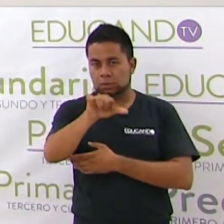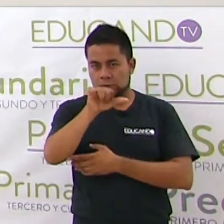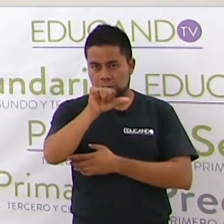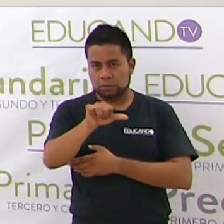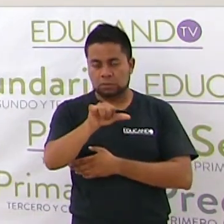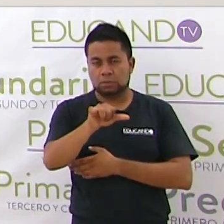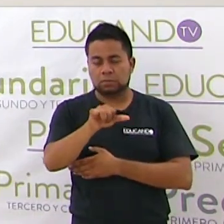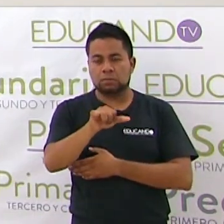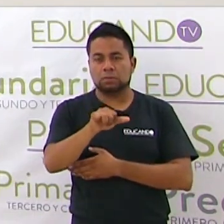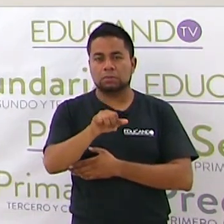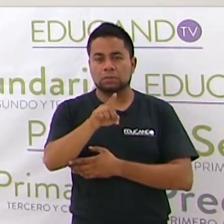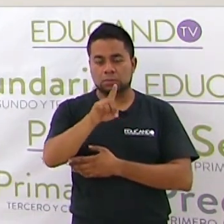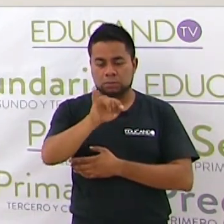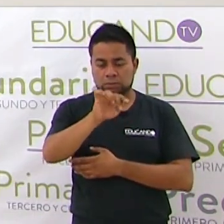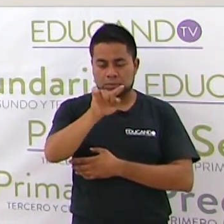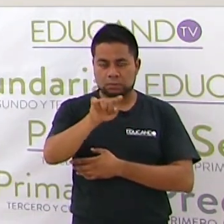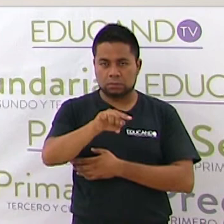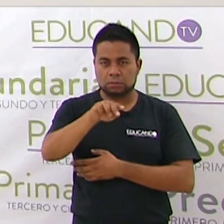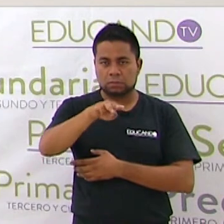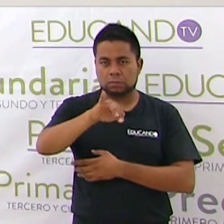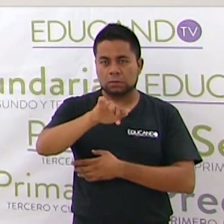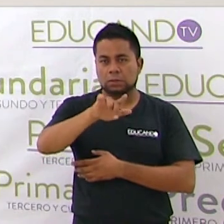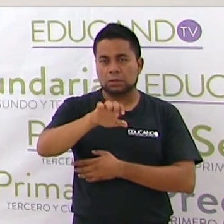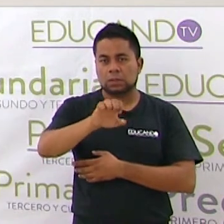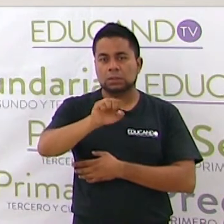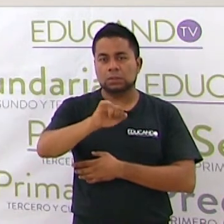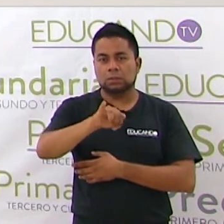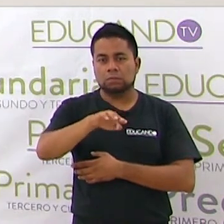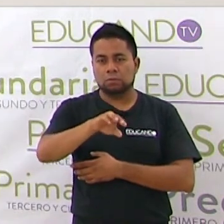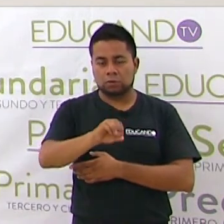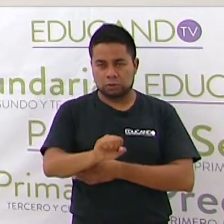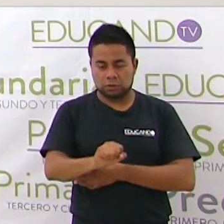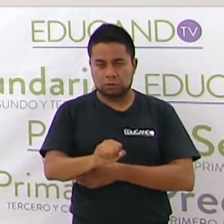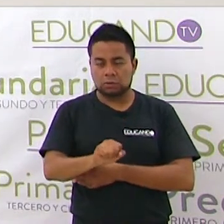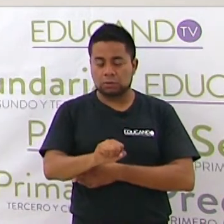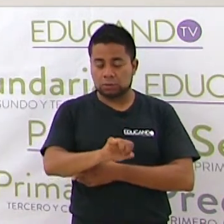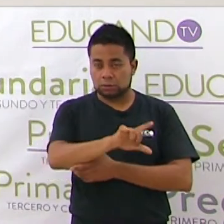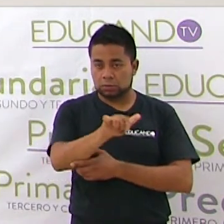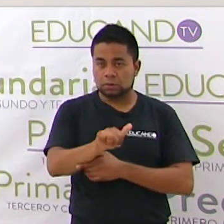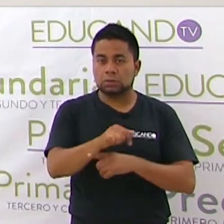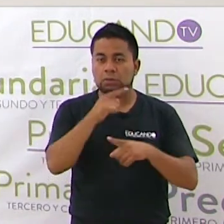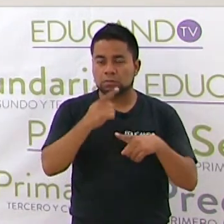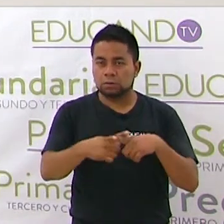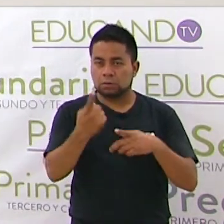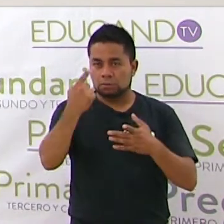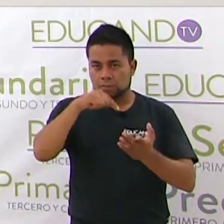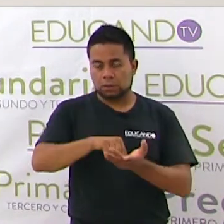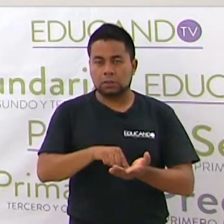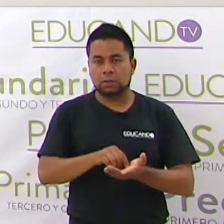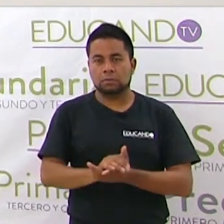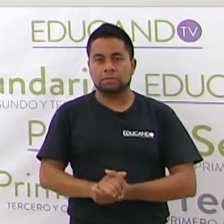3.1416 10 milésimos. Esto a su vez lo voy a multiplicar por 1000